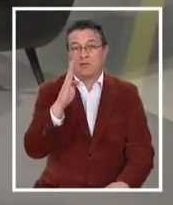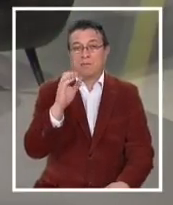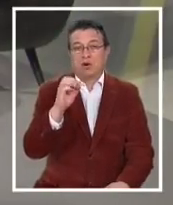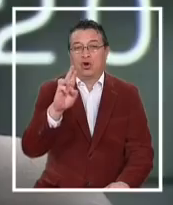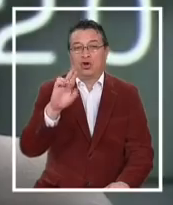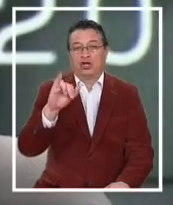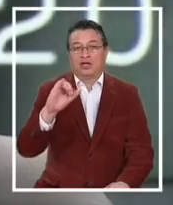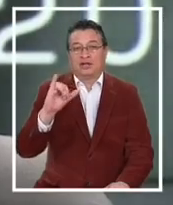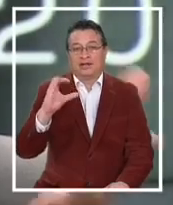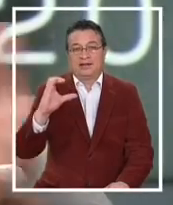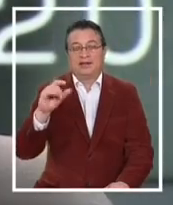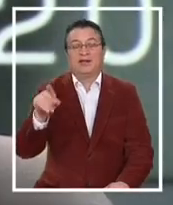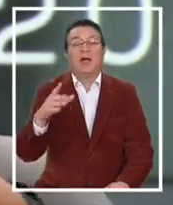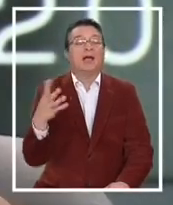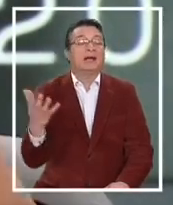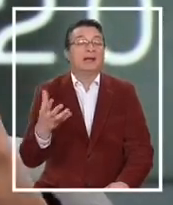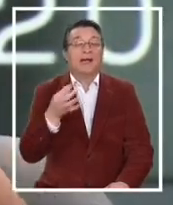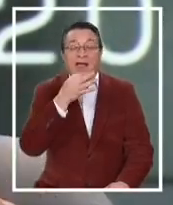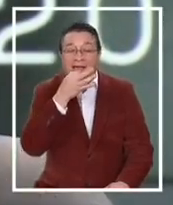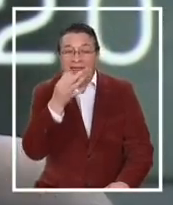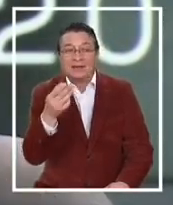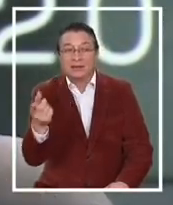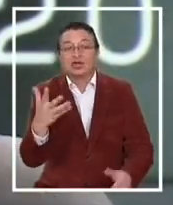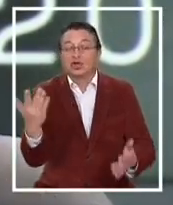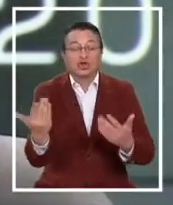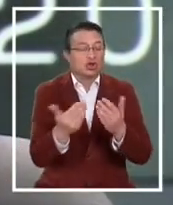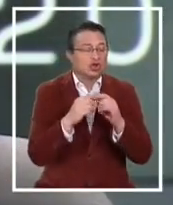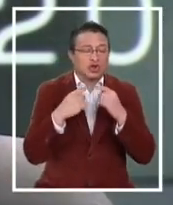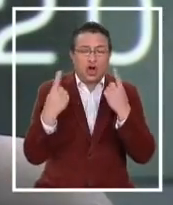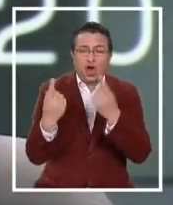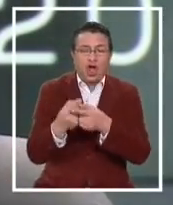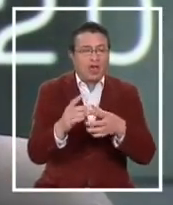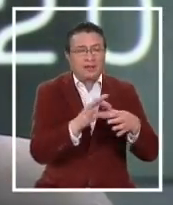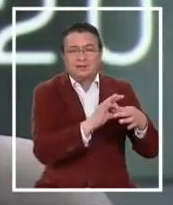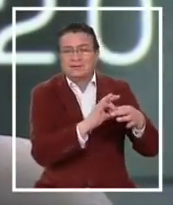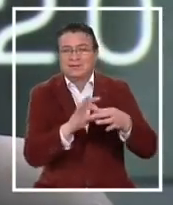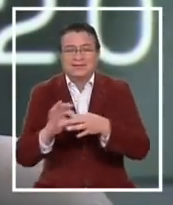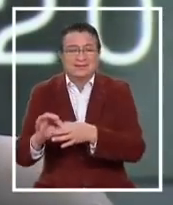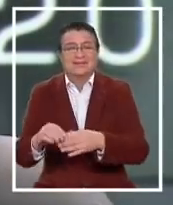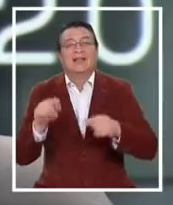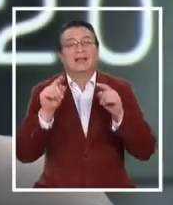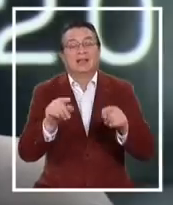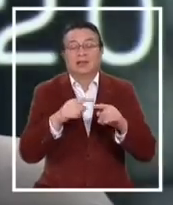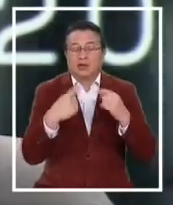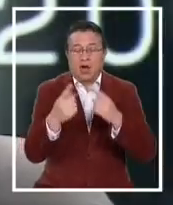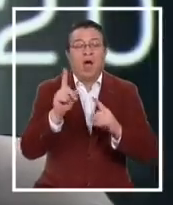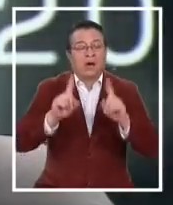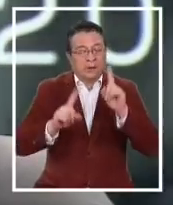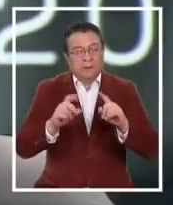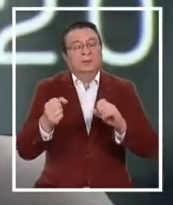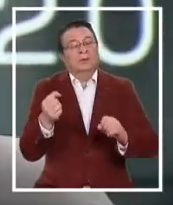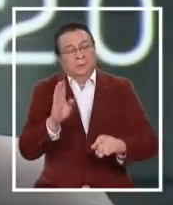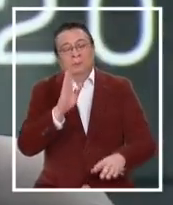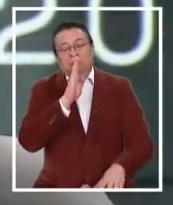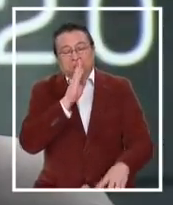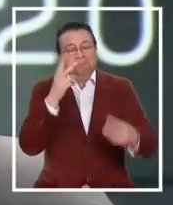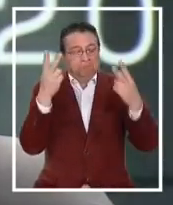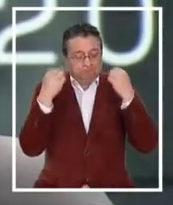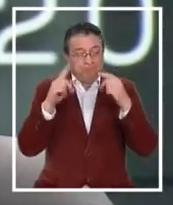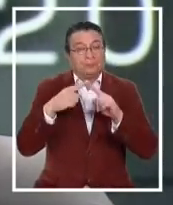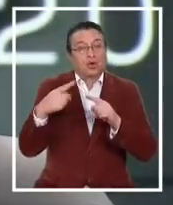estado a la altura. Lo que vemos, mientras todo esto ocurre, digamos, mientras también hay gente que obedece, otra gente que lo está pasando pésimo,